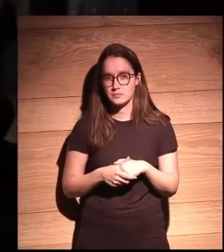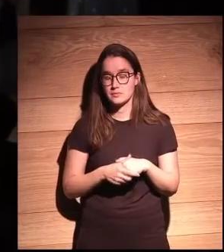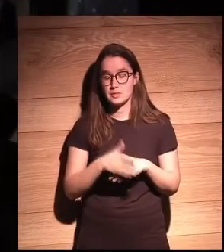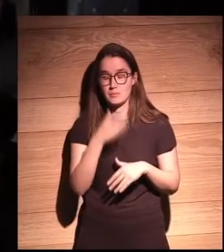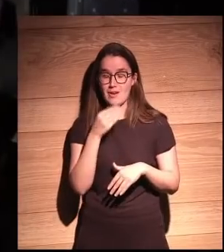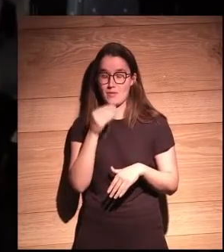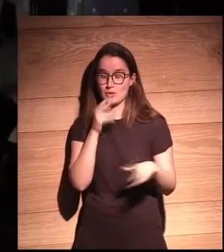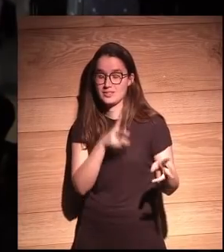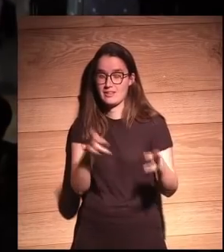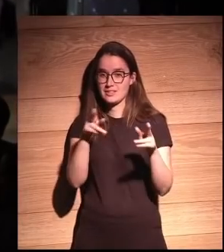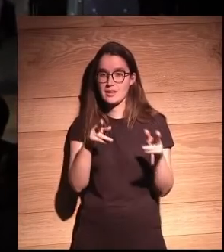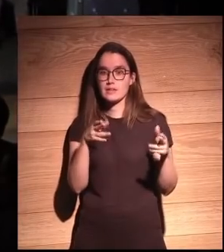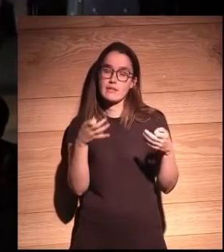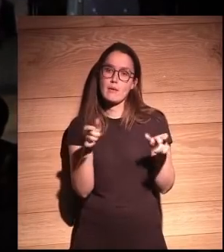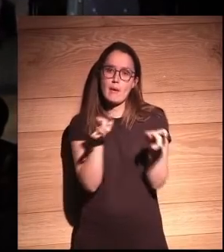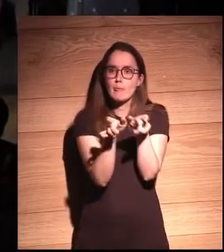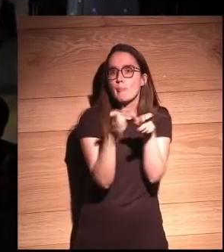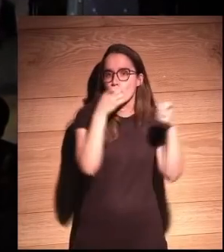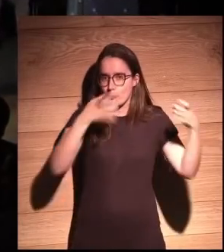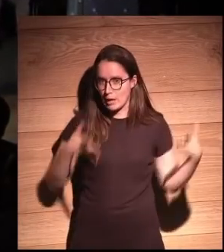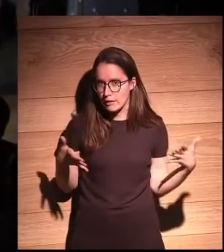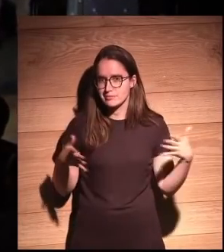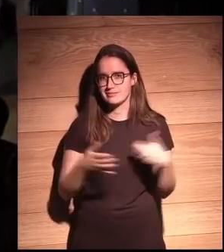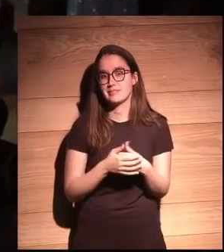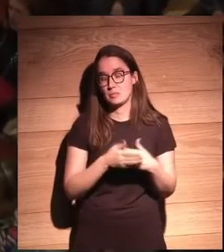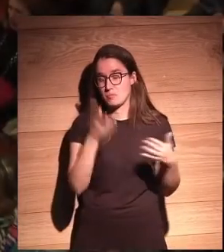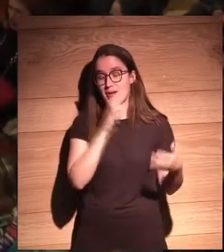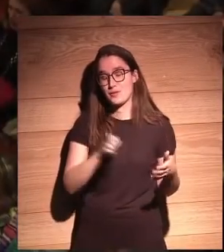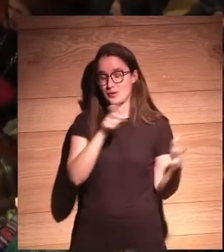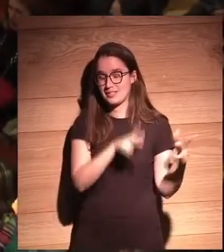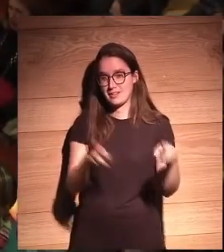Es genial esta escena. Así que conviene declinar bien, ¿eh? Sí, sí, por lo que es pueda genial pasar. Esta escena.